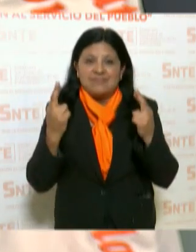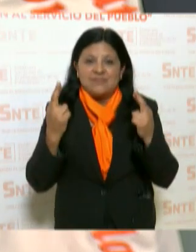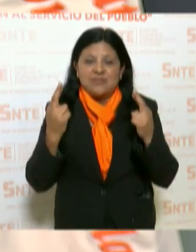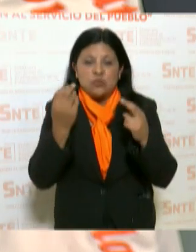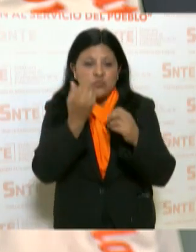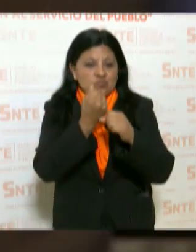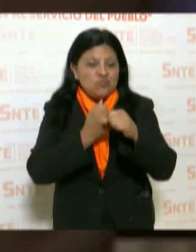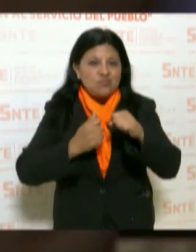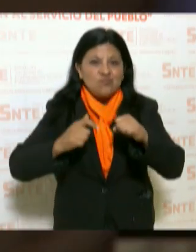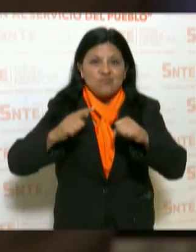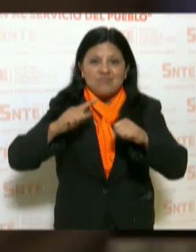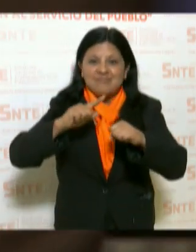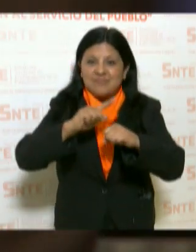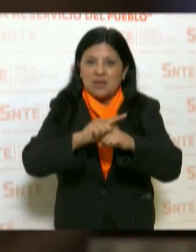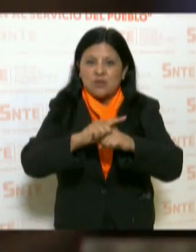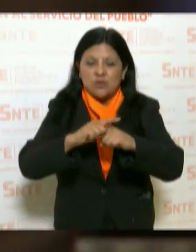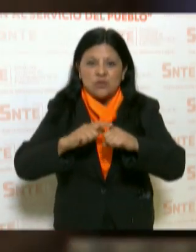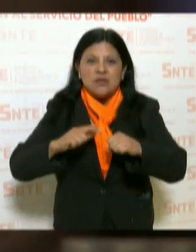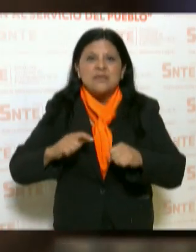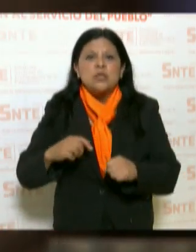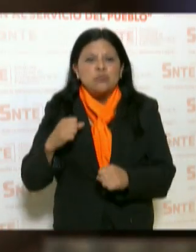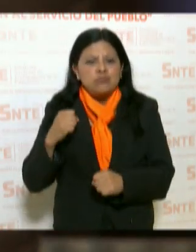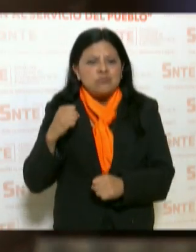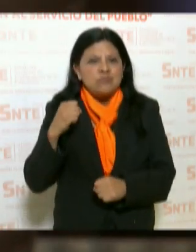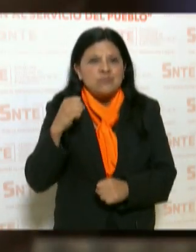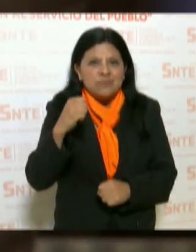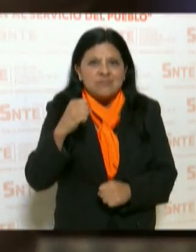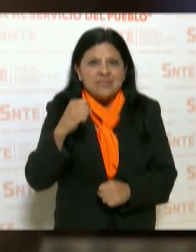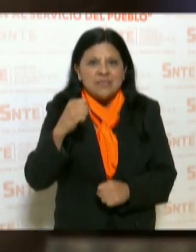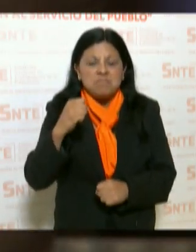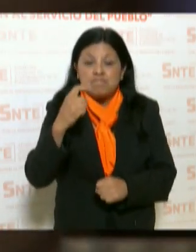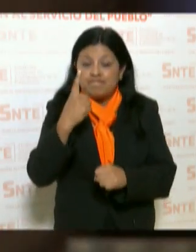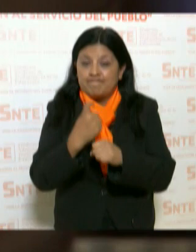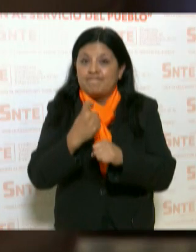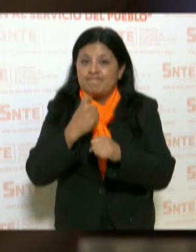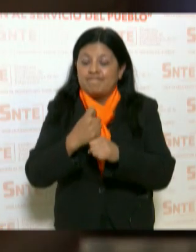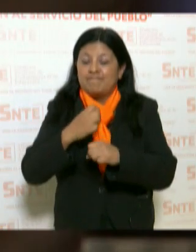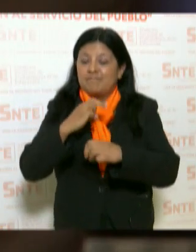social que se lleva a cabo en el mundo.